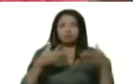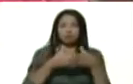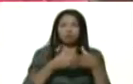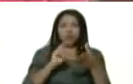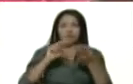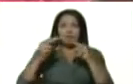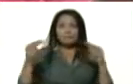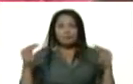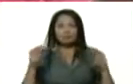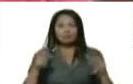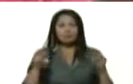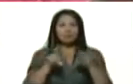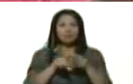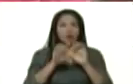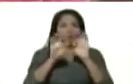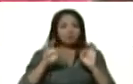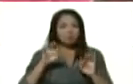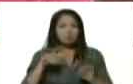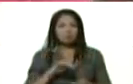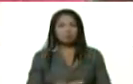la paz.